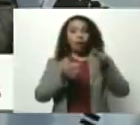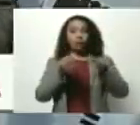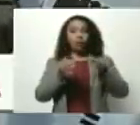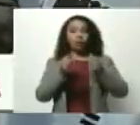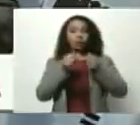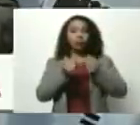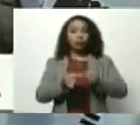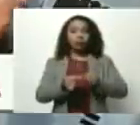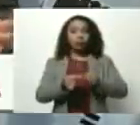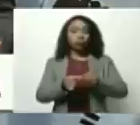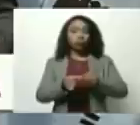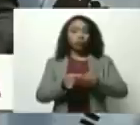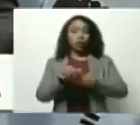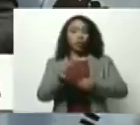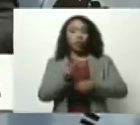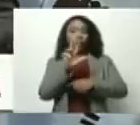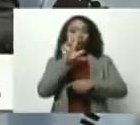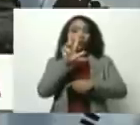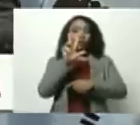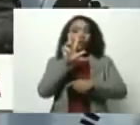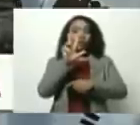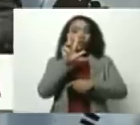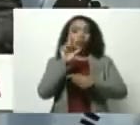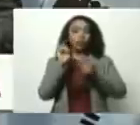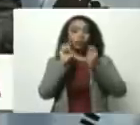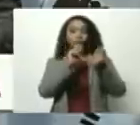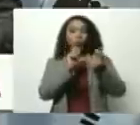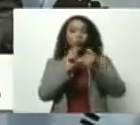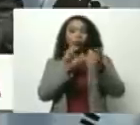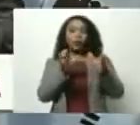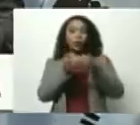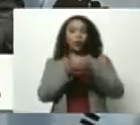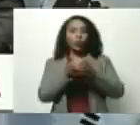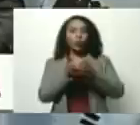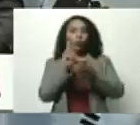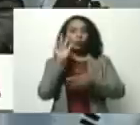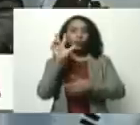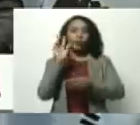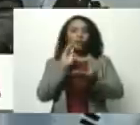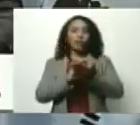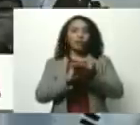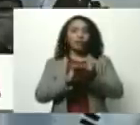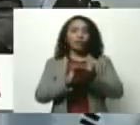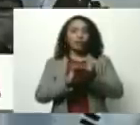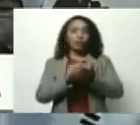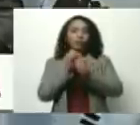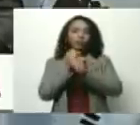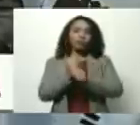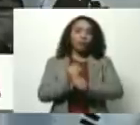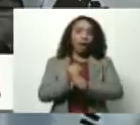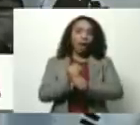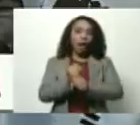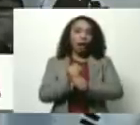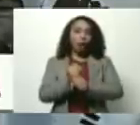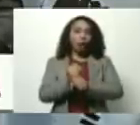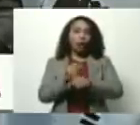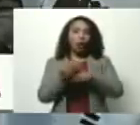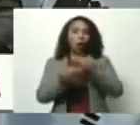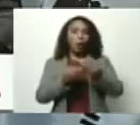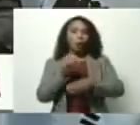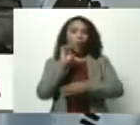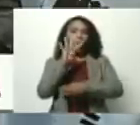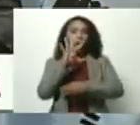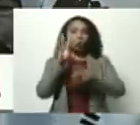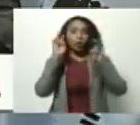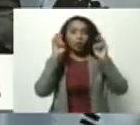quedan al menos unas 3 audiencias, calculamos, a la espera de evacuar 4